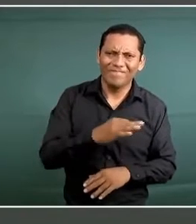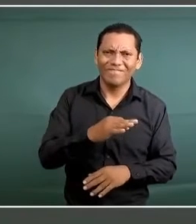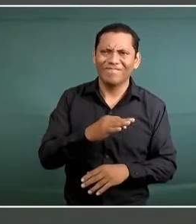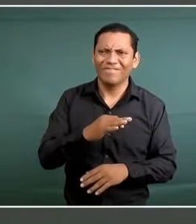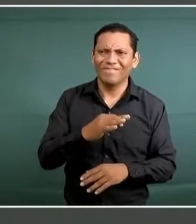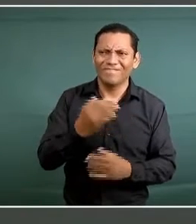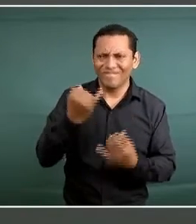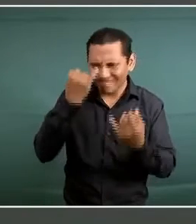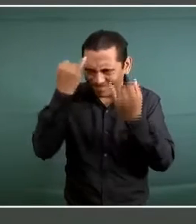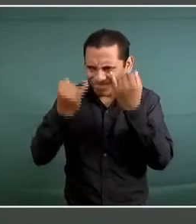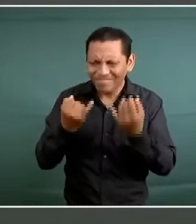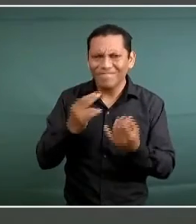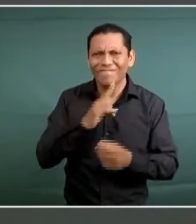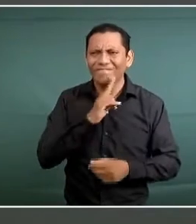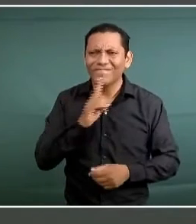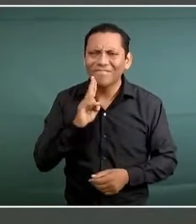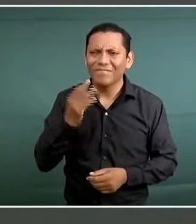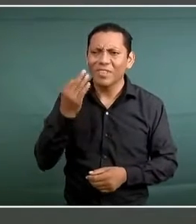noticias falsas